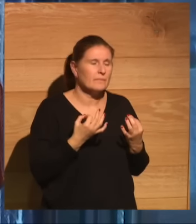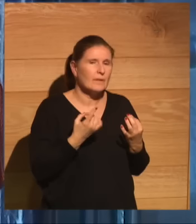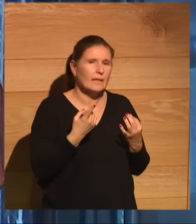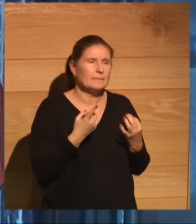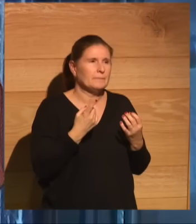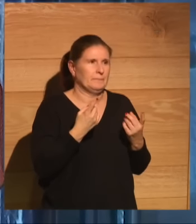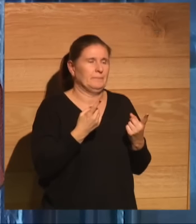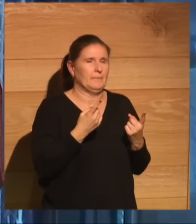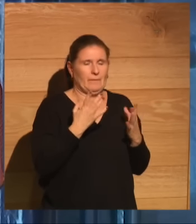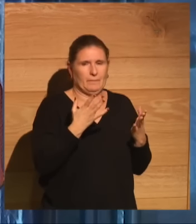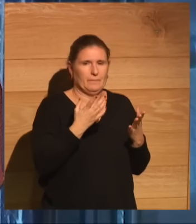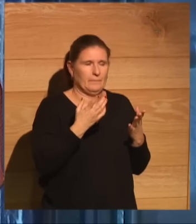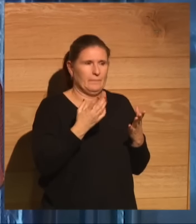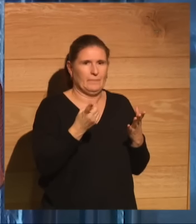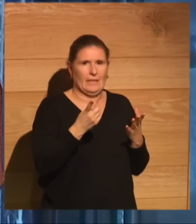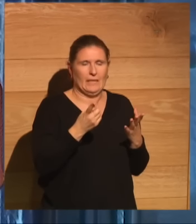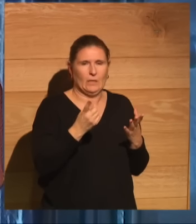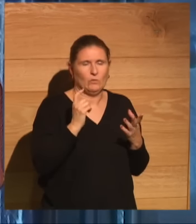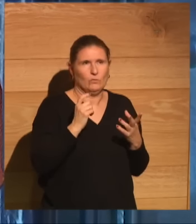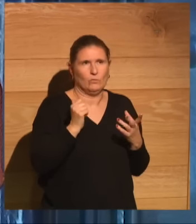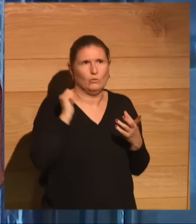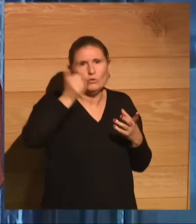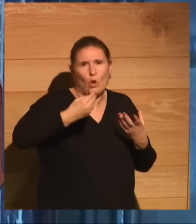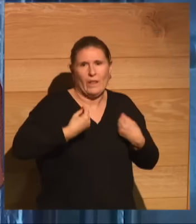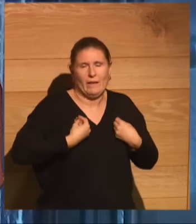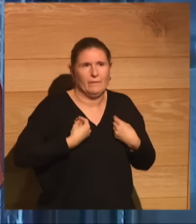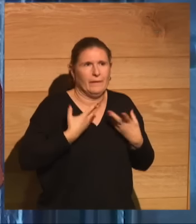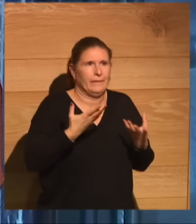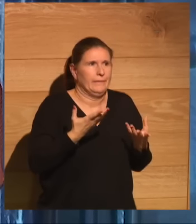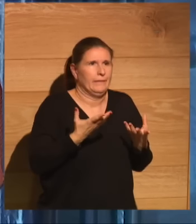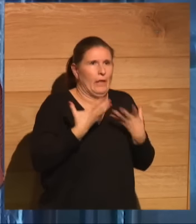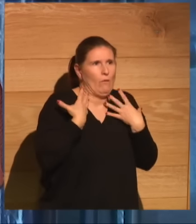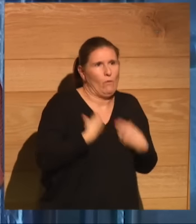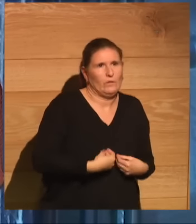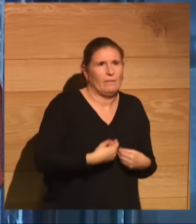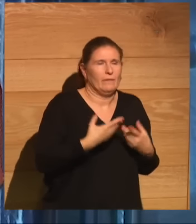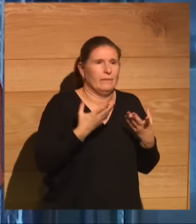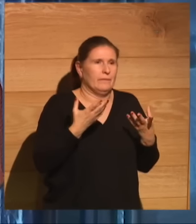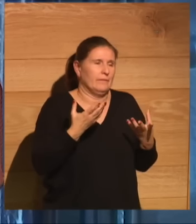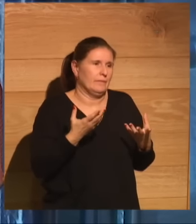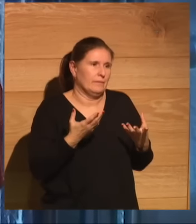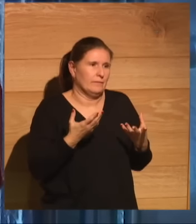con esto es, uno, eres un frustrado toda la vida y te haces contable y te abres una cuenta en Film Affinity, o